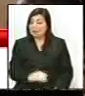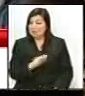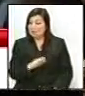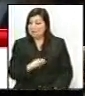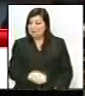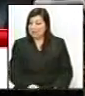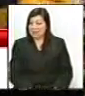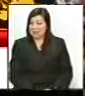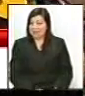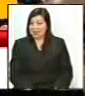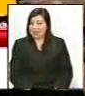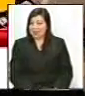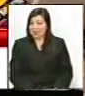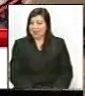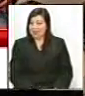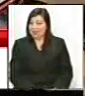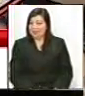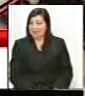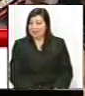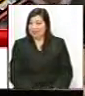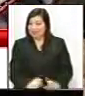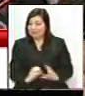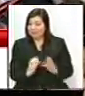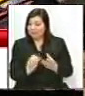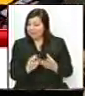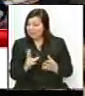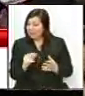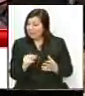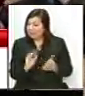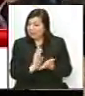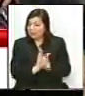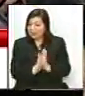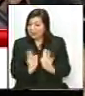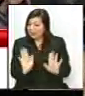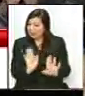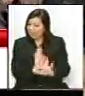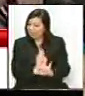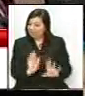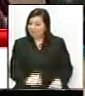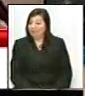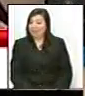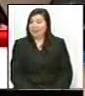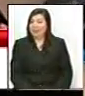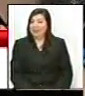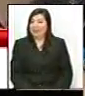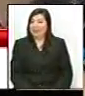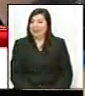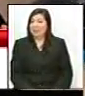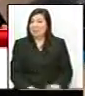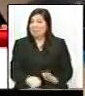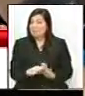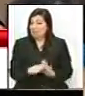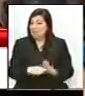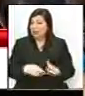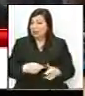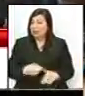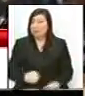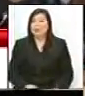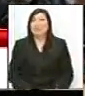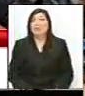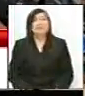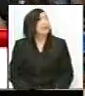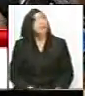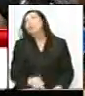al fiscal de la Nación? Mira, el Congreso no blinda a nadie. Estamos en medio de un proceso. El proceso aún